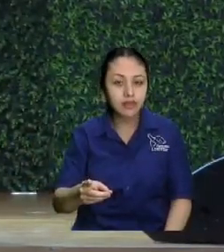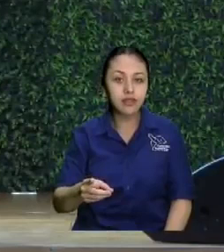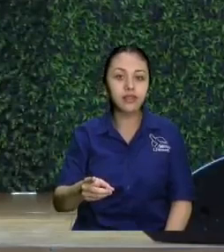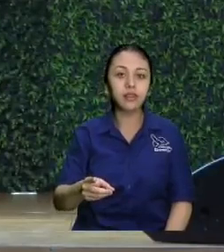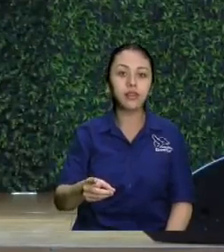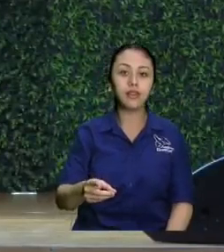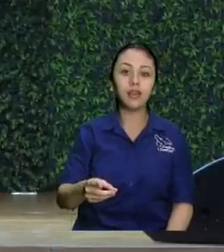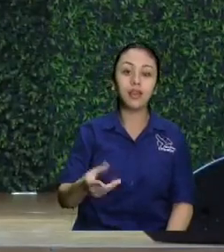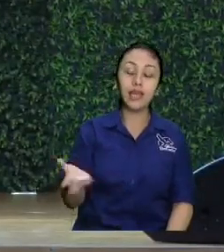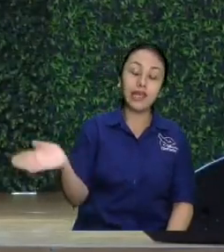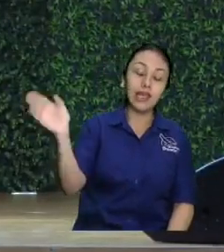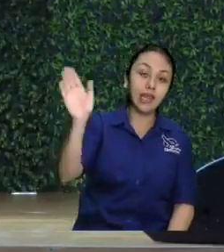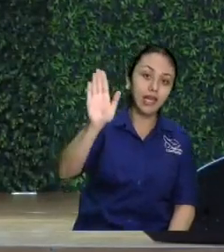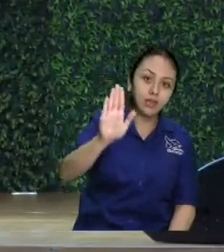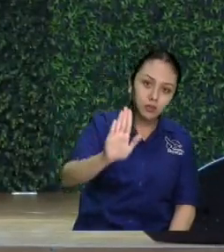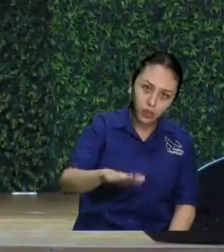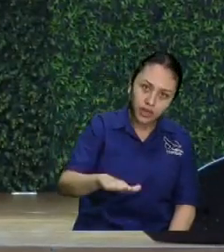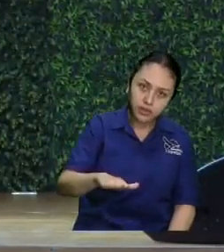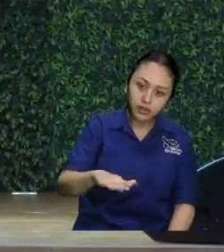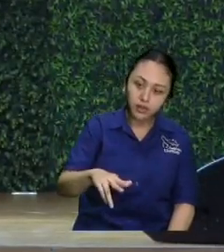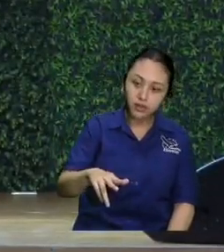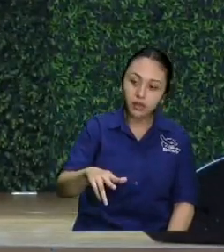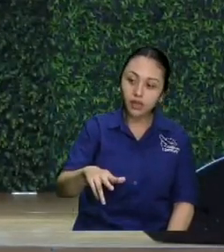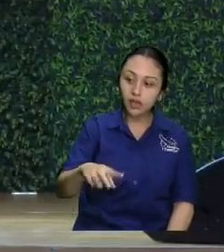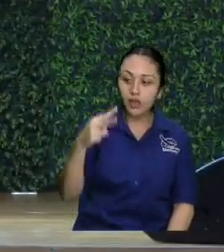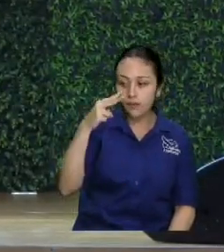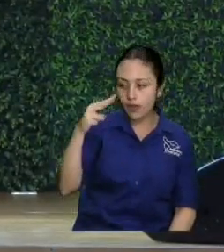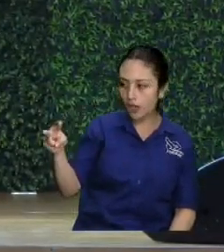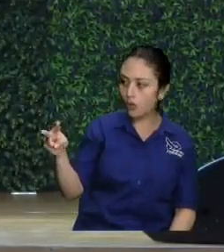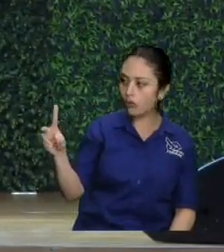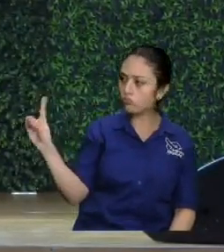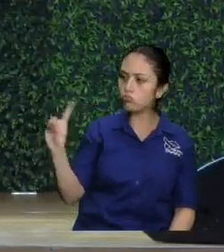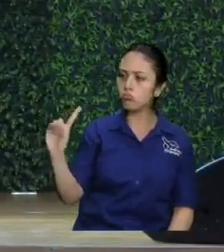Y cuando al fin dijeron, ¿y dónde está Jesús?